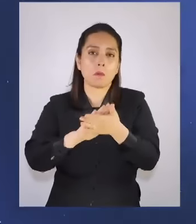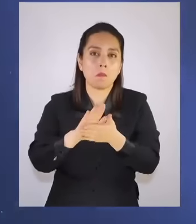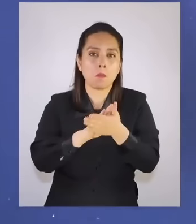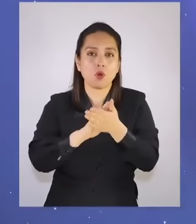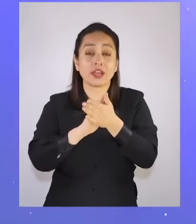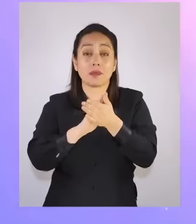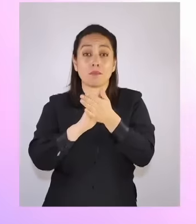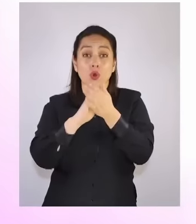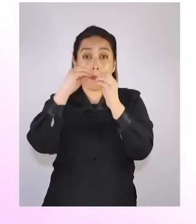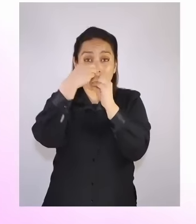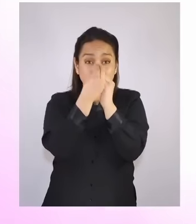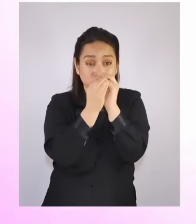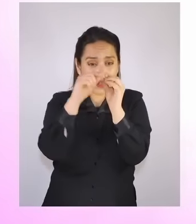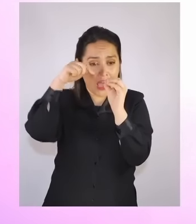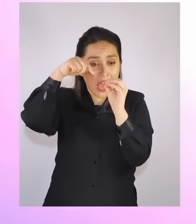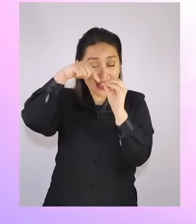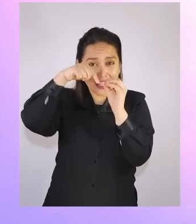de neutrones.